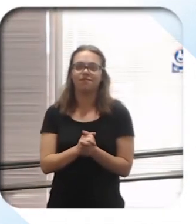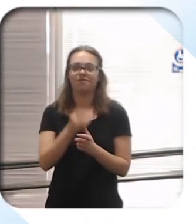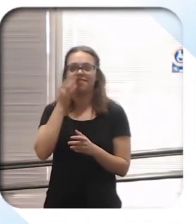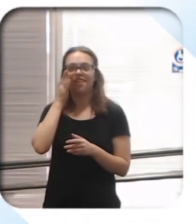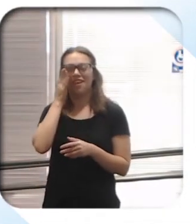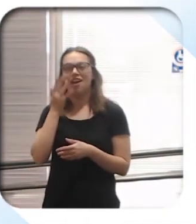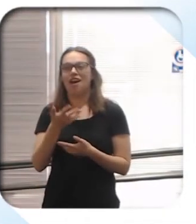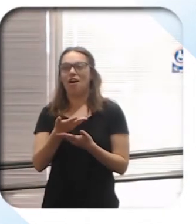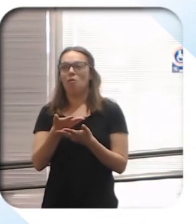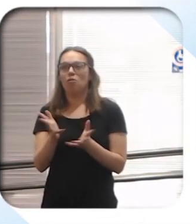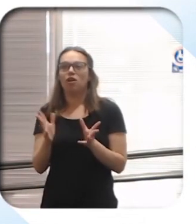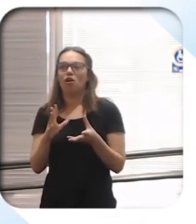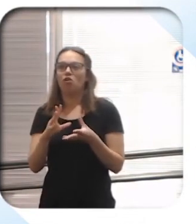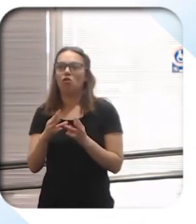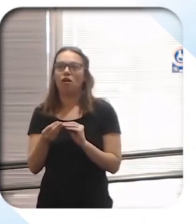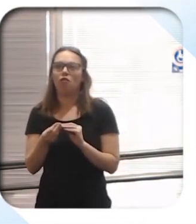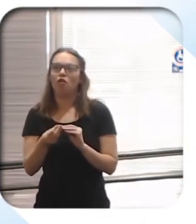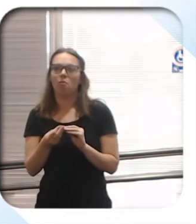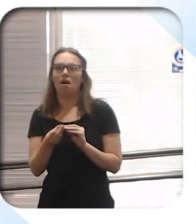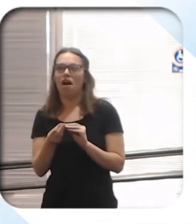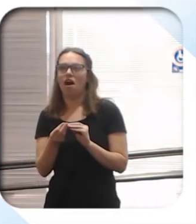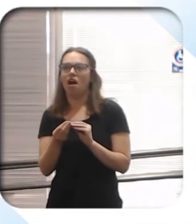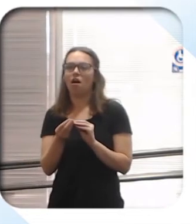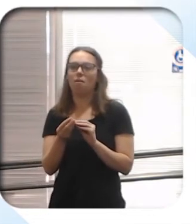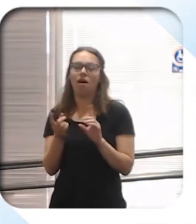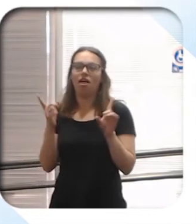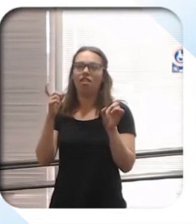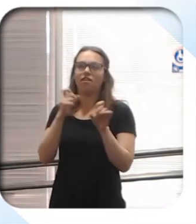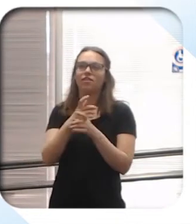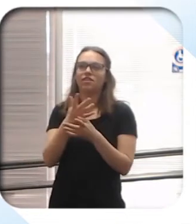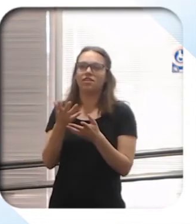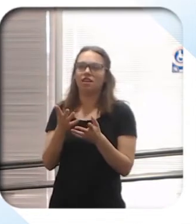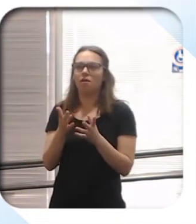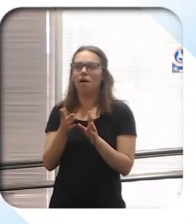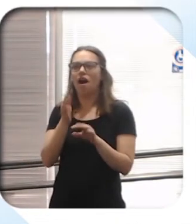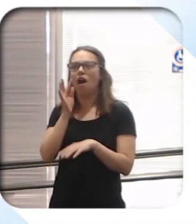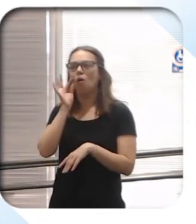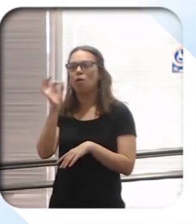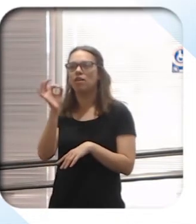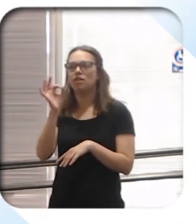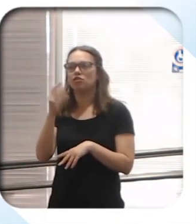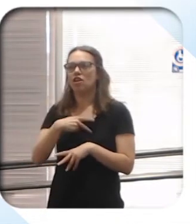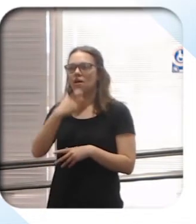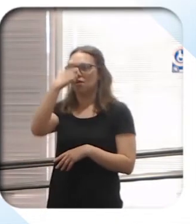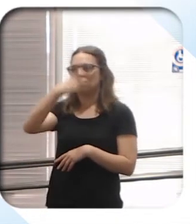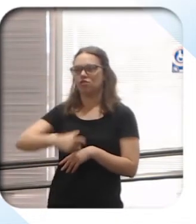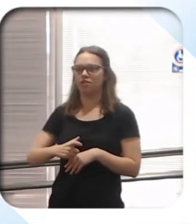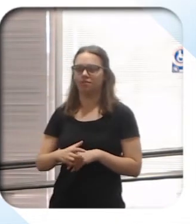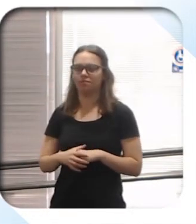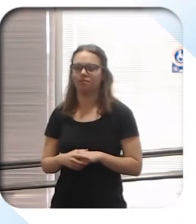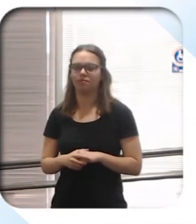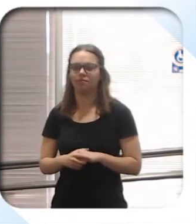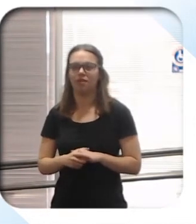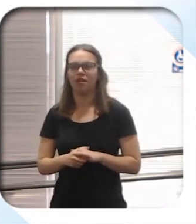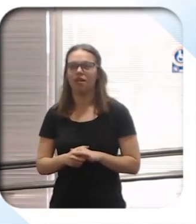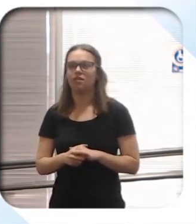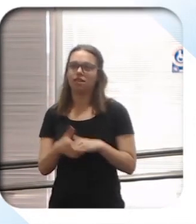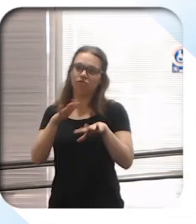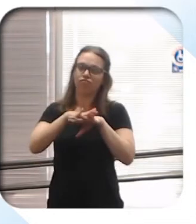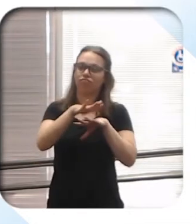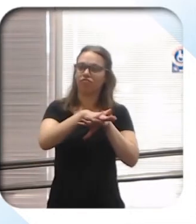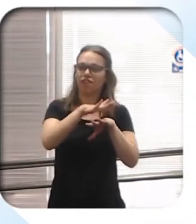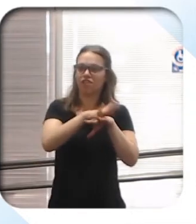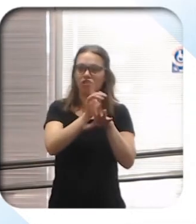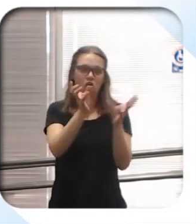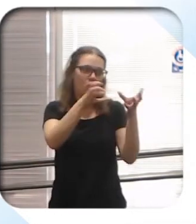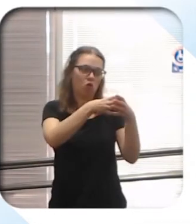un camino mucho más complejo y mucho más cuidadoso, digamos, del ser humano, ¿no? Así que felicito a todo